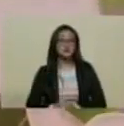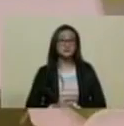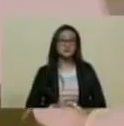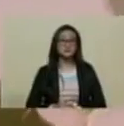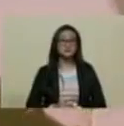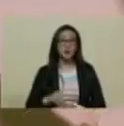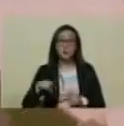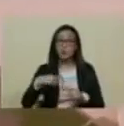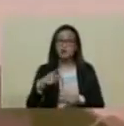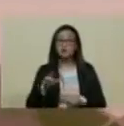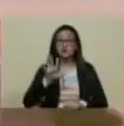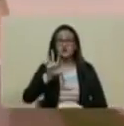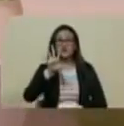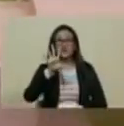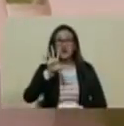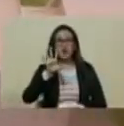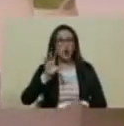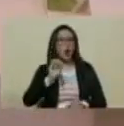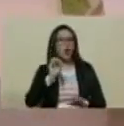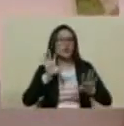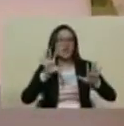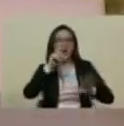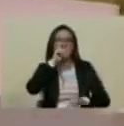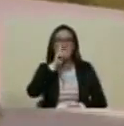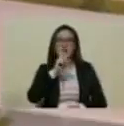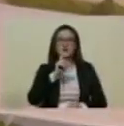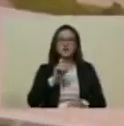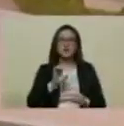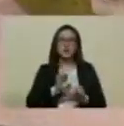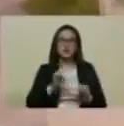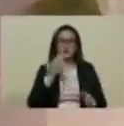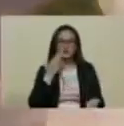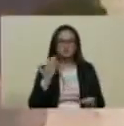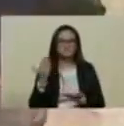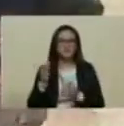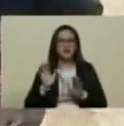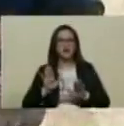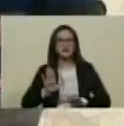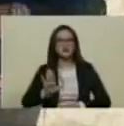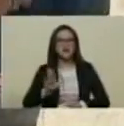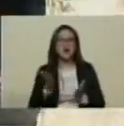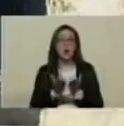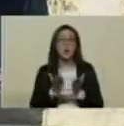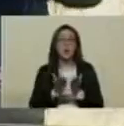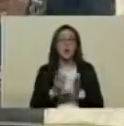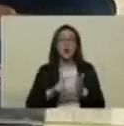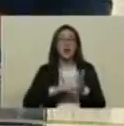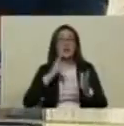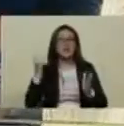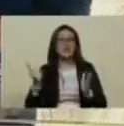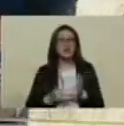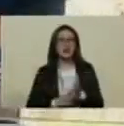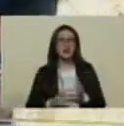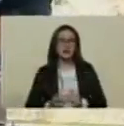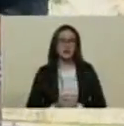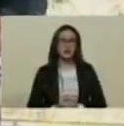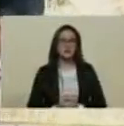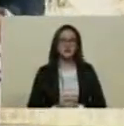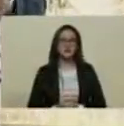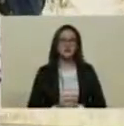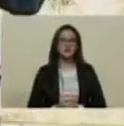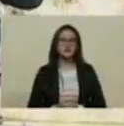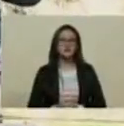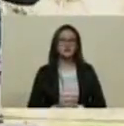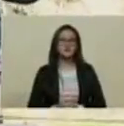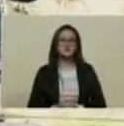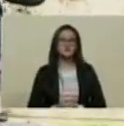En los próximos 5 o 10 años vamos a educar a nuestros niños en escuelas integrales.